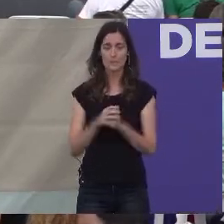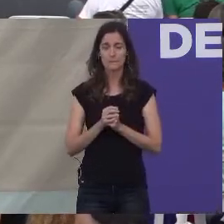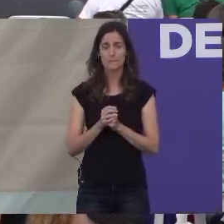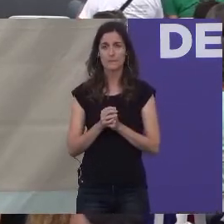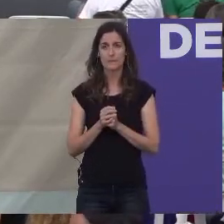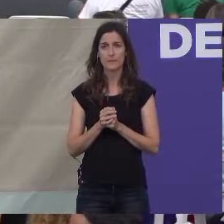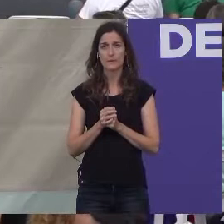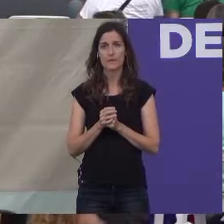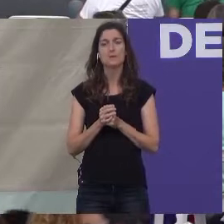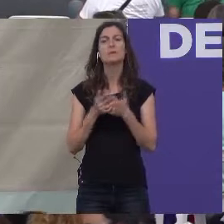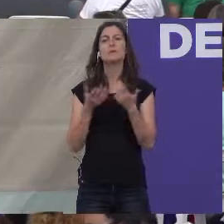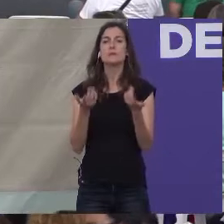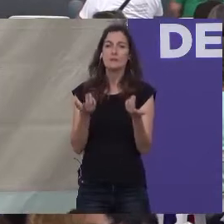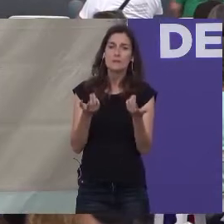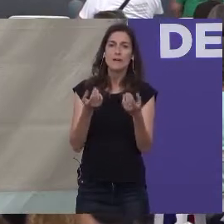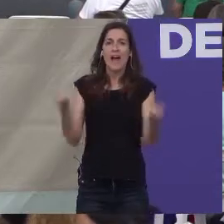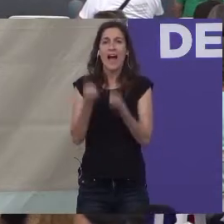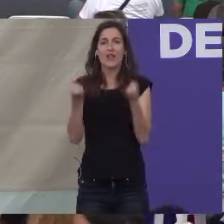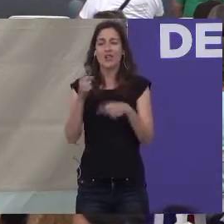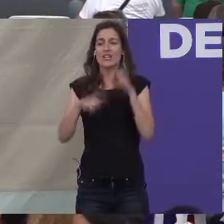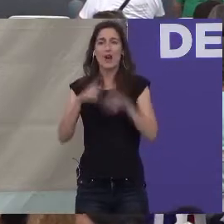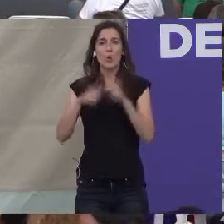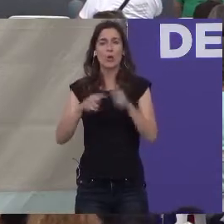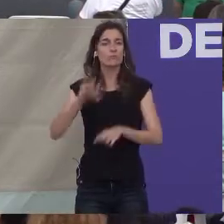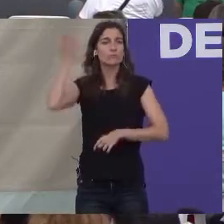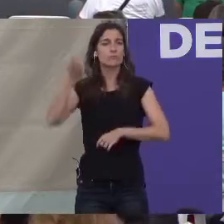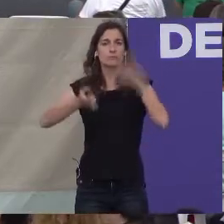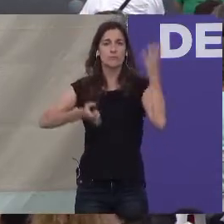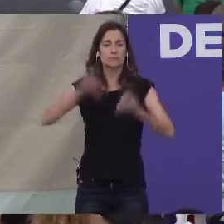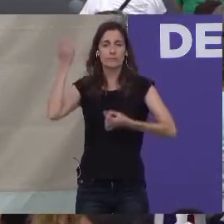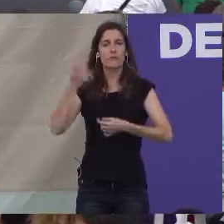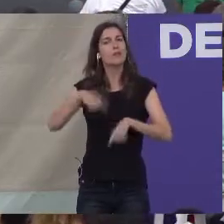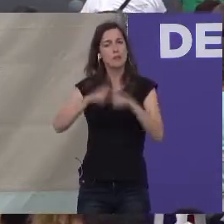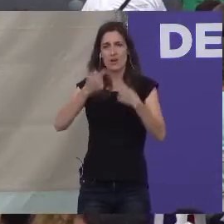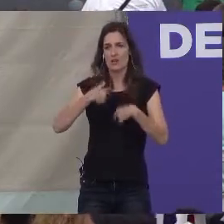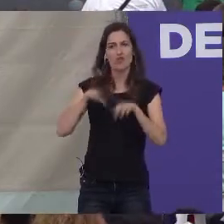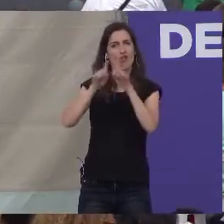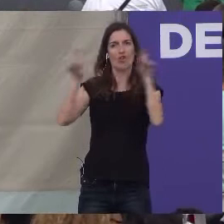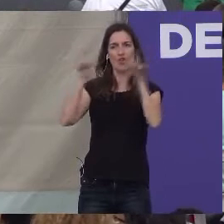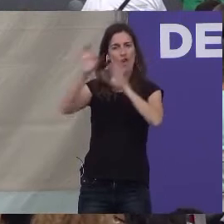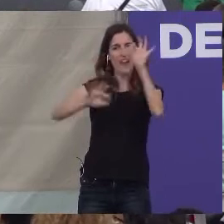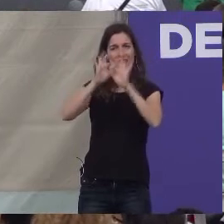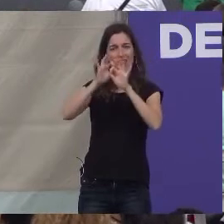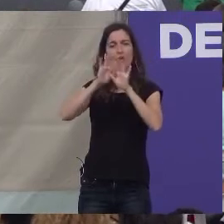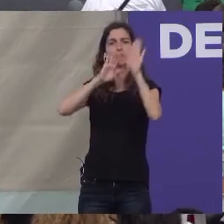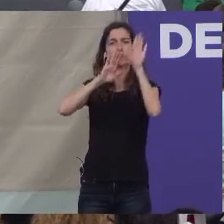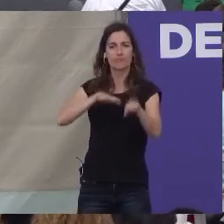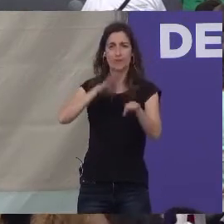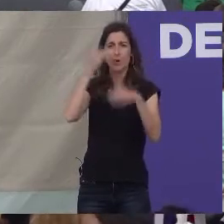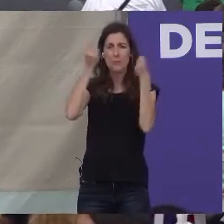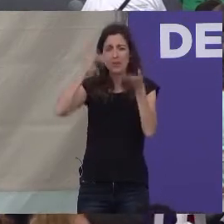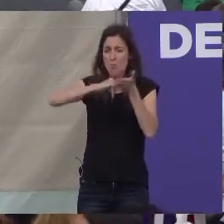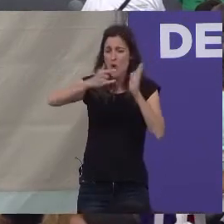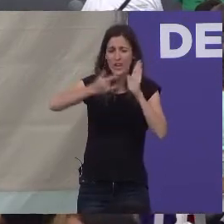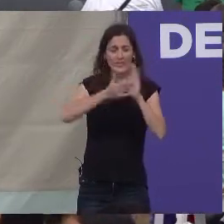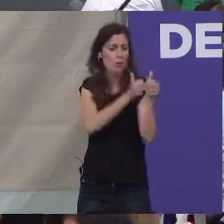A pesar de la arbitrariedad en algunas actuaciones de la anterior ejecutiva, soy leal a esta organización, porque considero que el proyecto está por encima